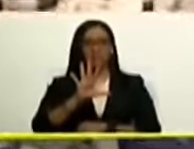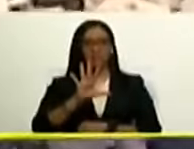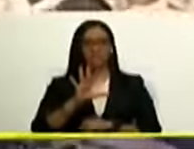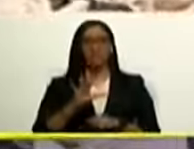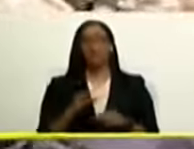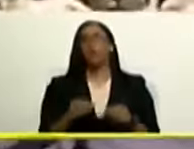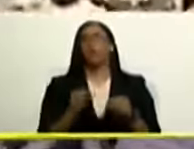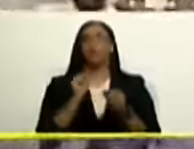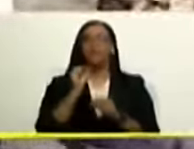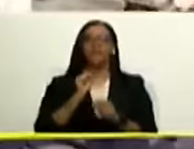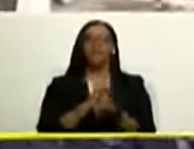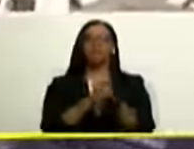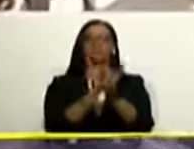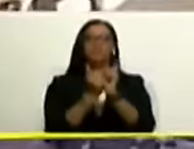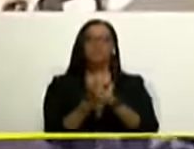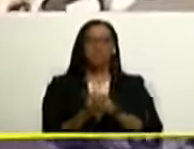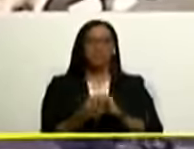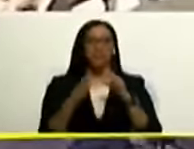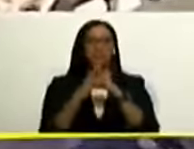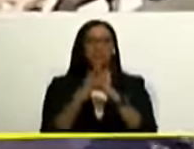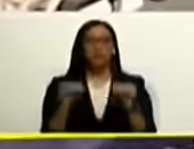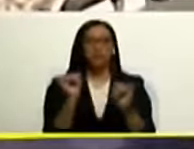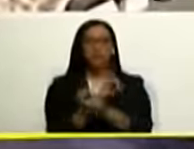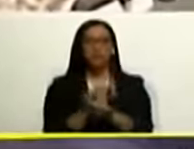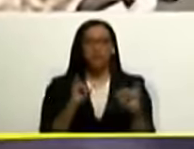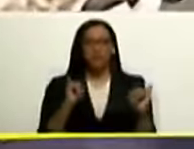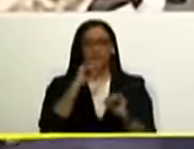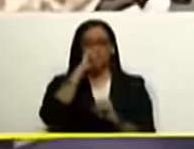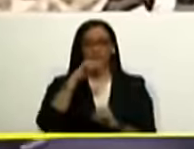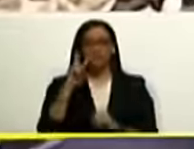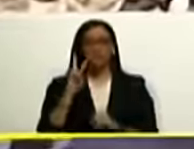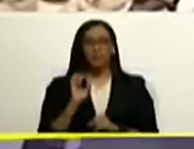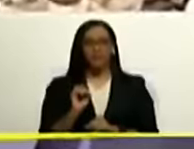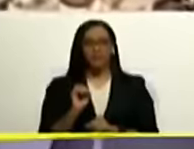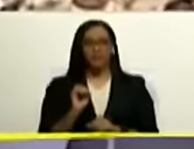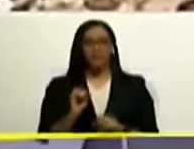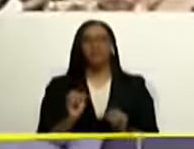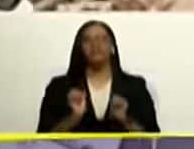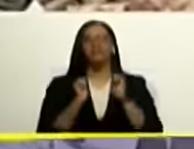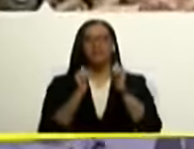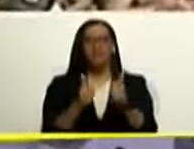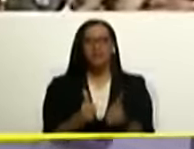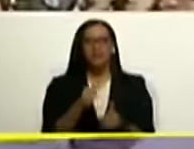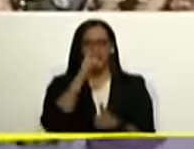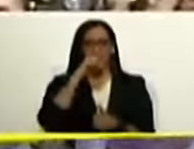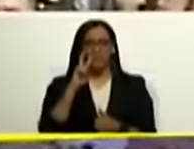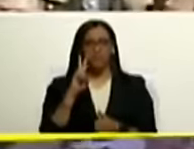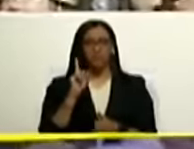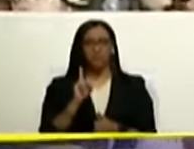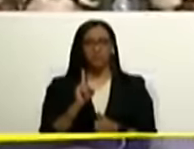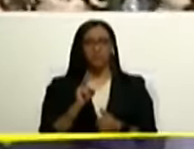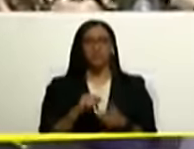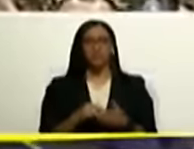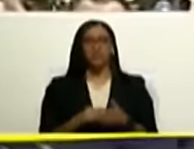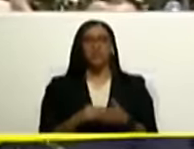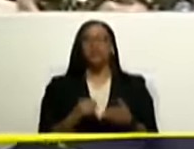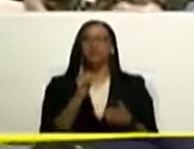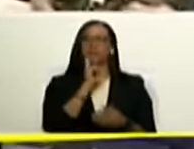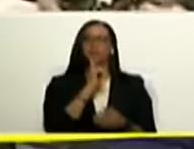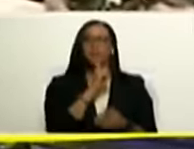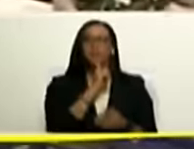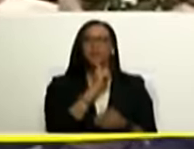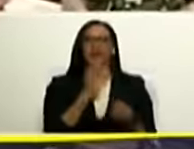de transición de todo el final del siglo XX y el inicio del siglo XXI, que lo he